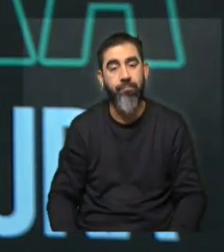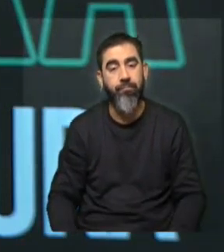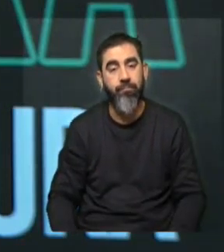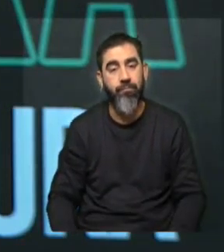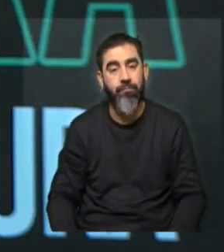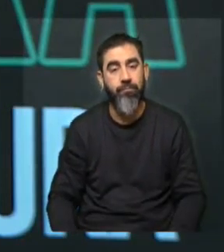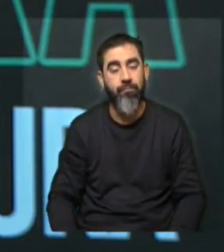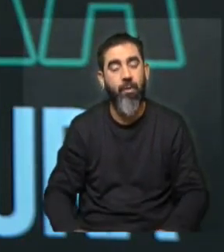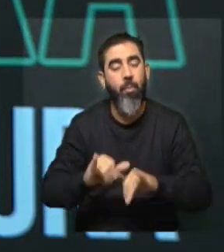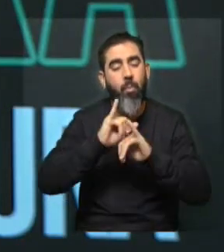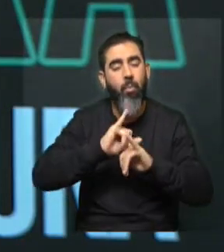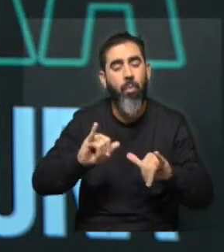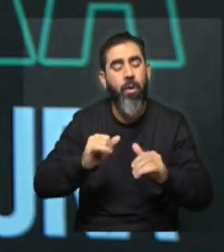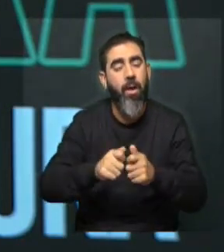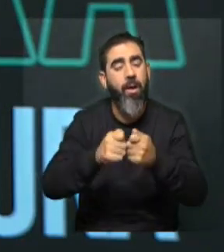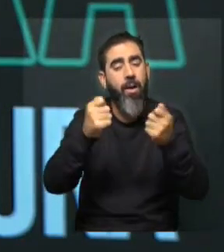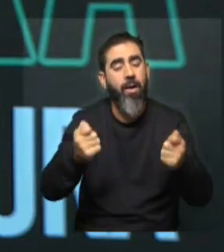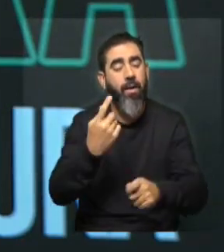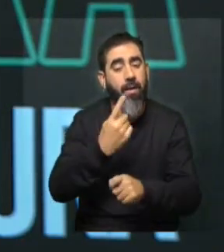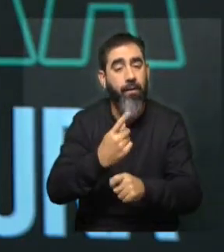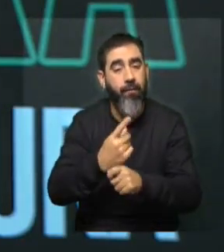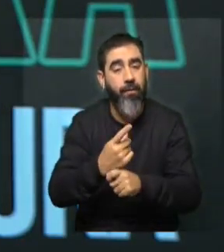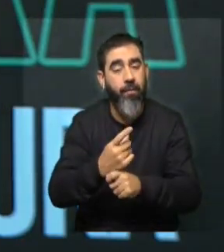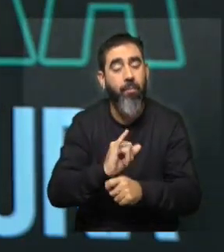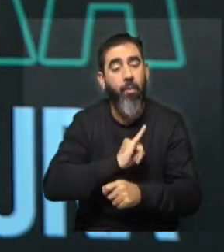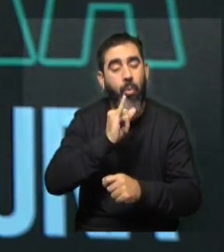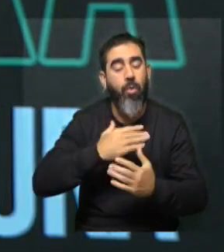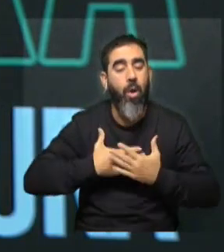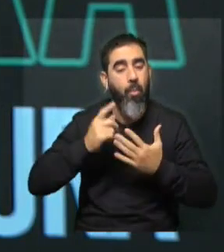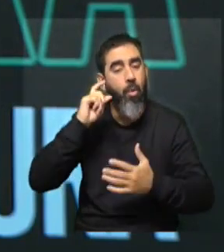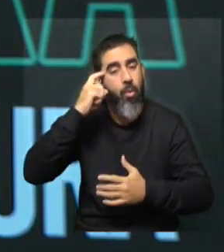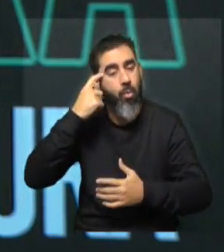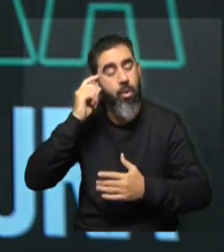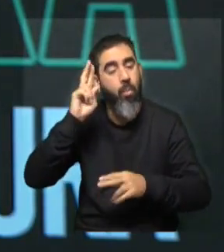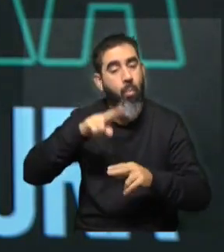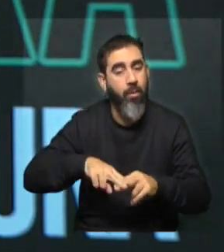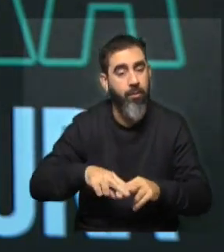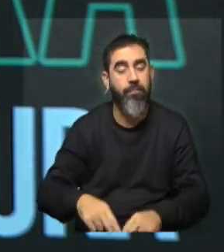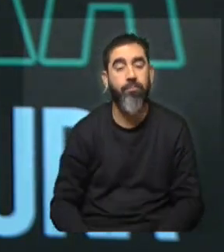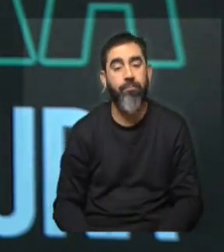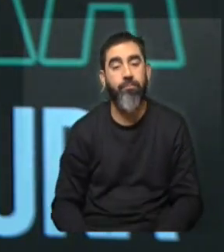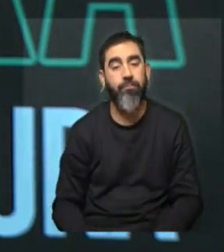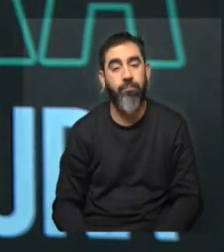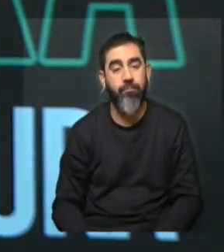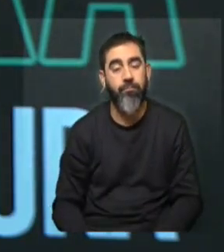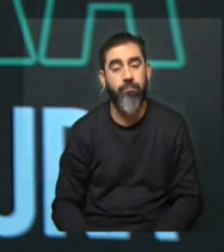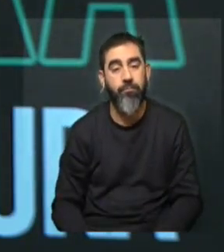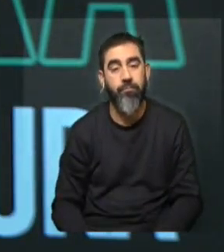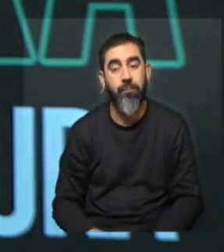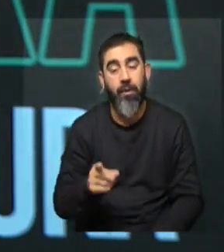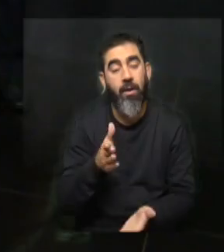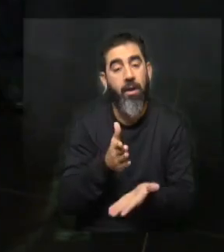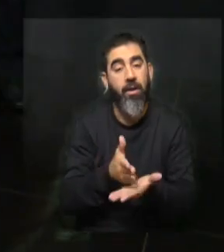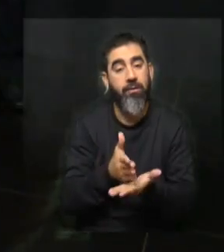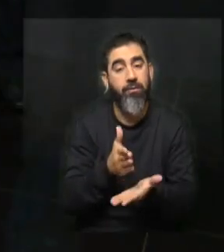apareció publicado por primera vez en la revista caretas es parte de cuentos de Amor de locura Y y de muerte Hay que destacar que caetano se asesoró nada